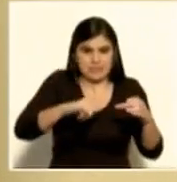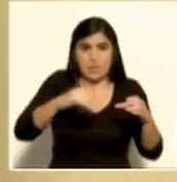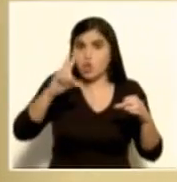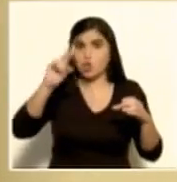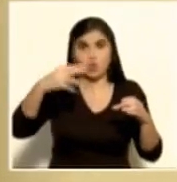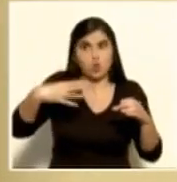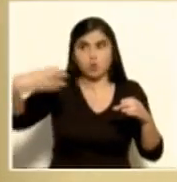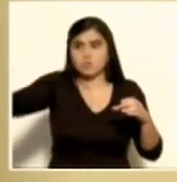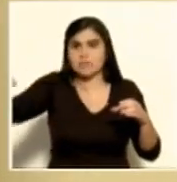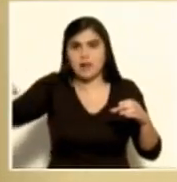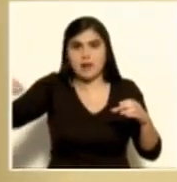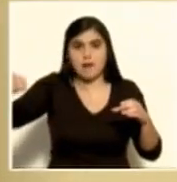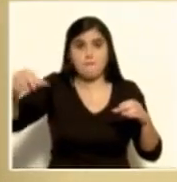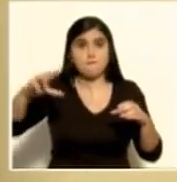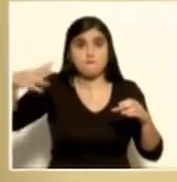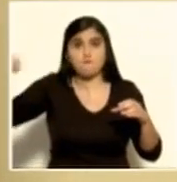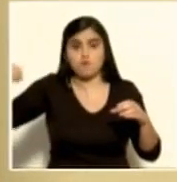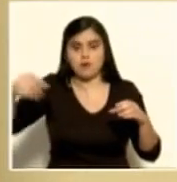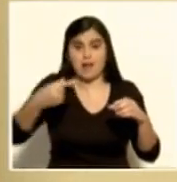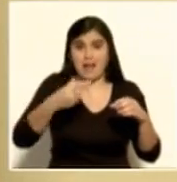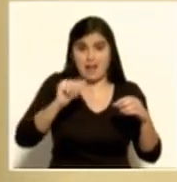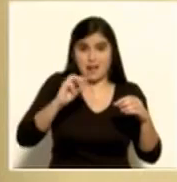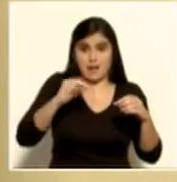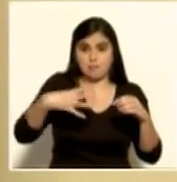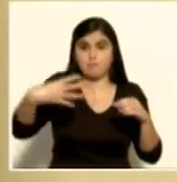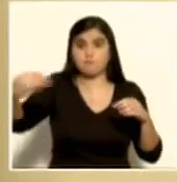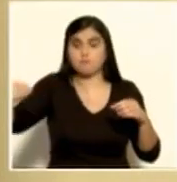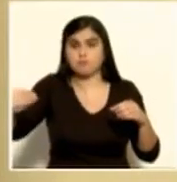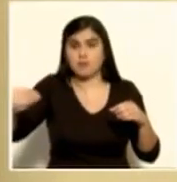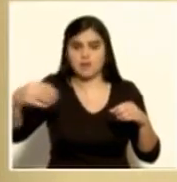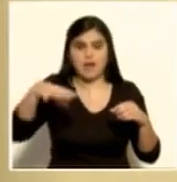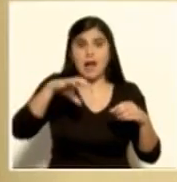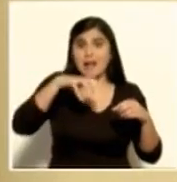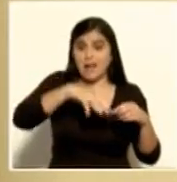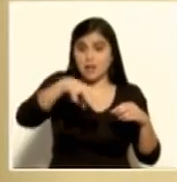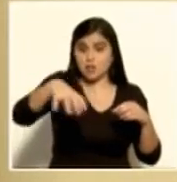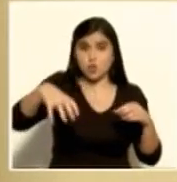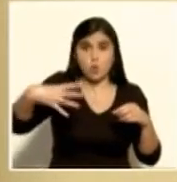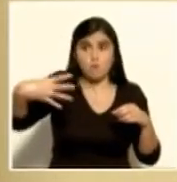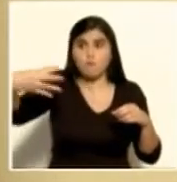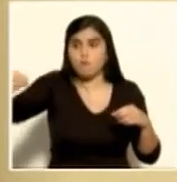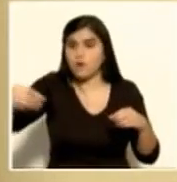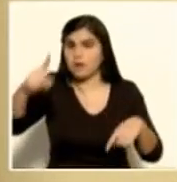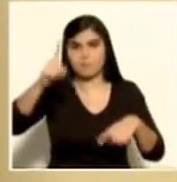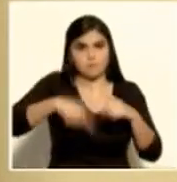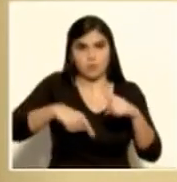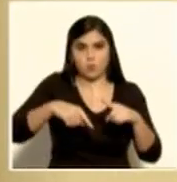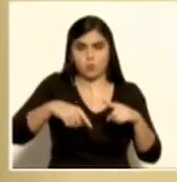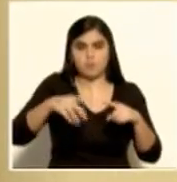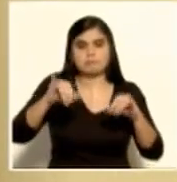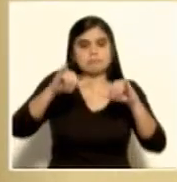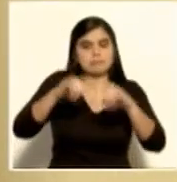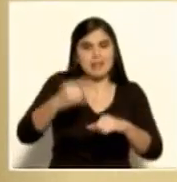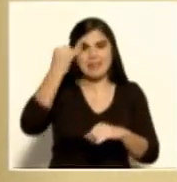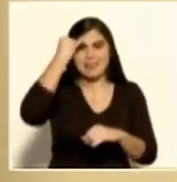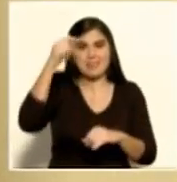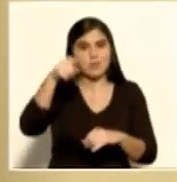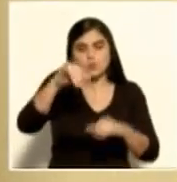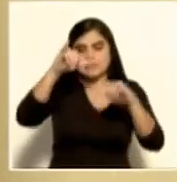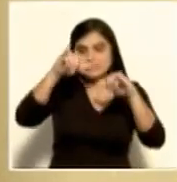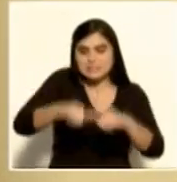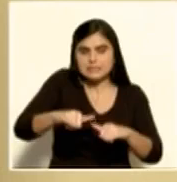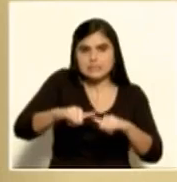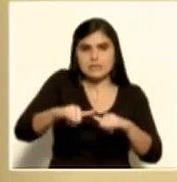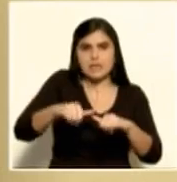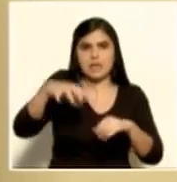es que traten de no movilizarse fuera de su cantón o la zona menor. O sea, la idea es que no se movilicen, o sea, que la gente que se